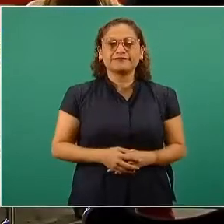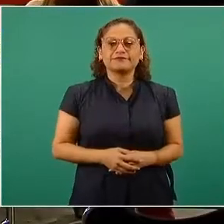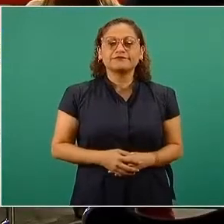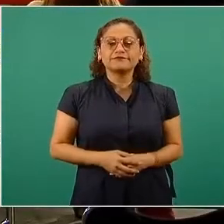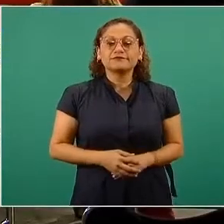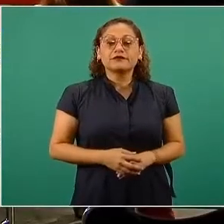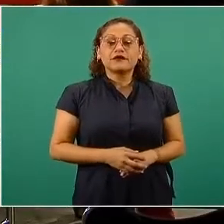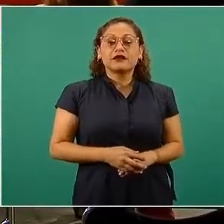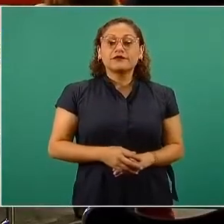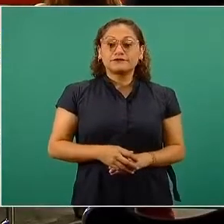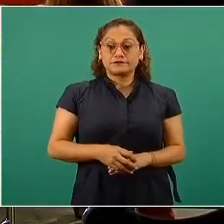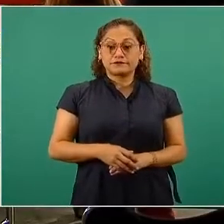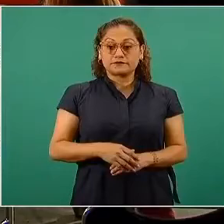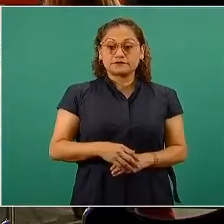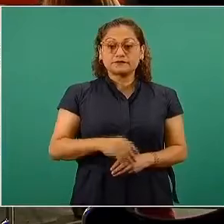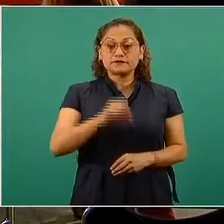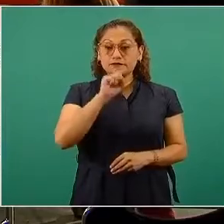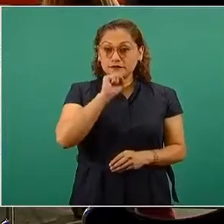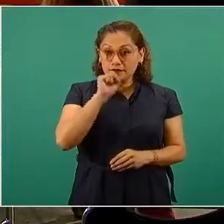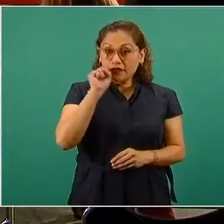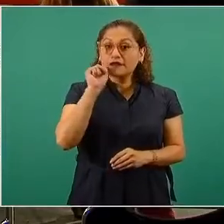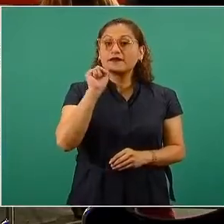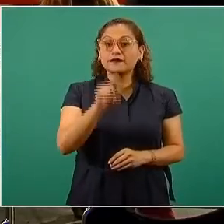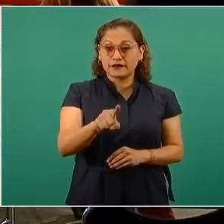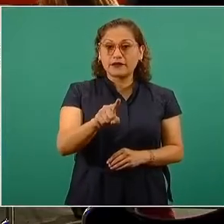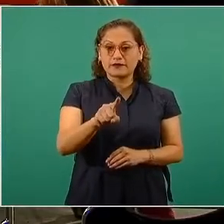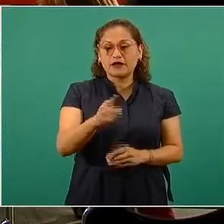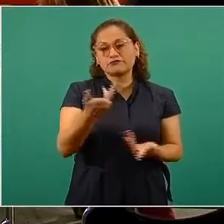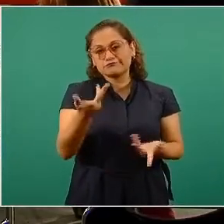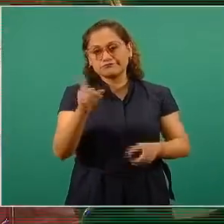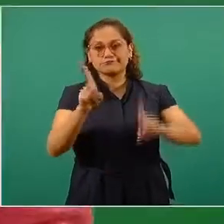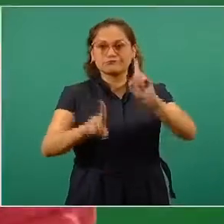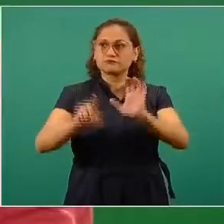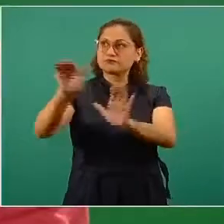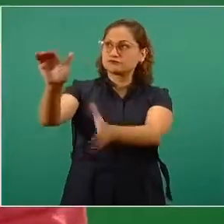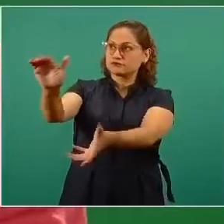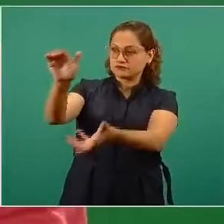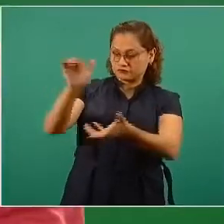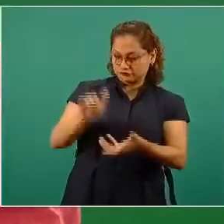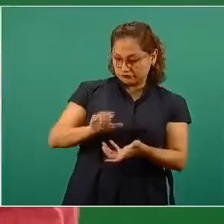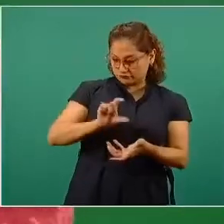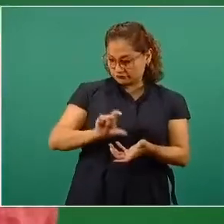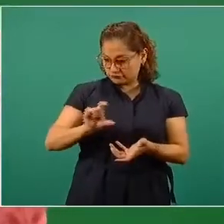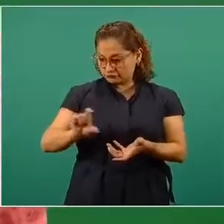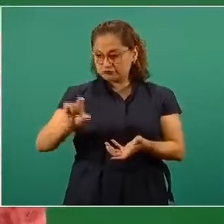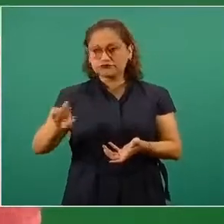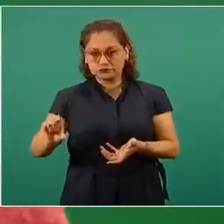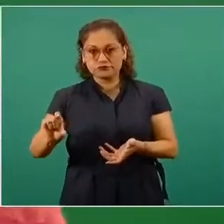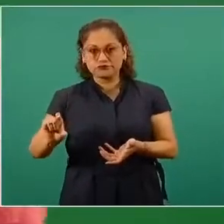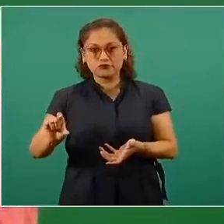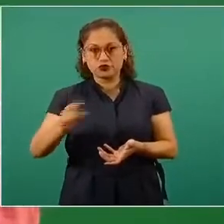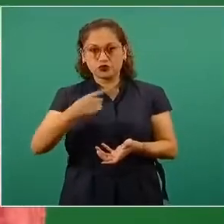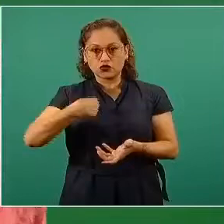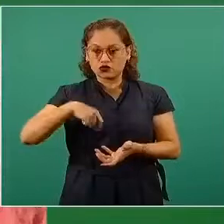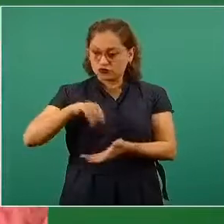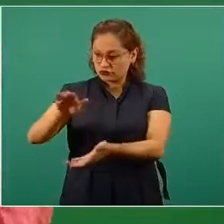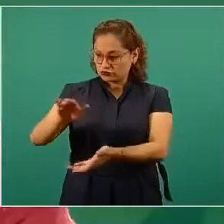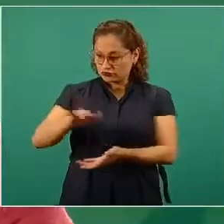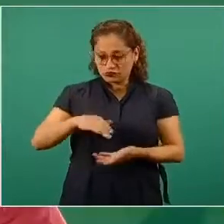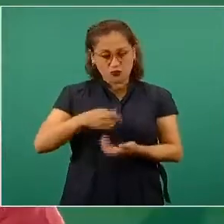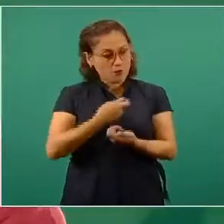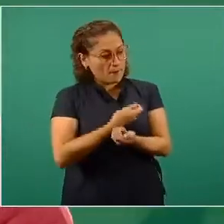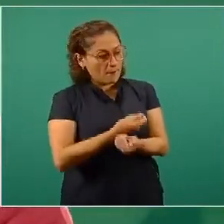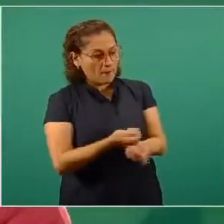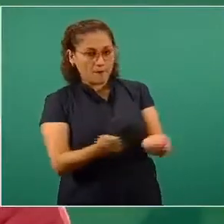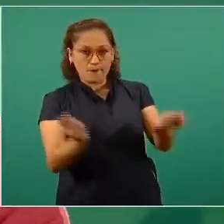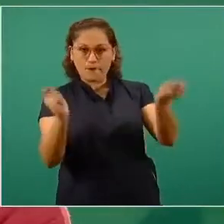Y por el otro lado, el abastecimiento de vacunas. Cuando nos llegan embarques de vacunas, los distribuimos con